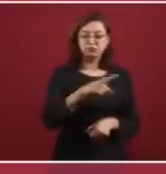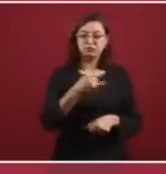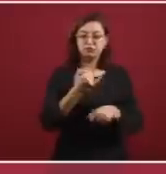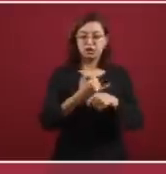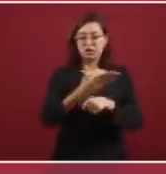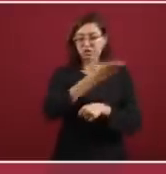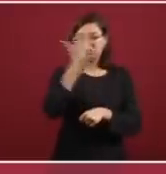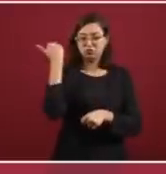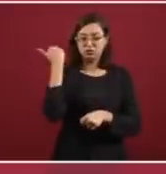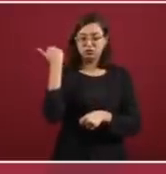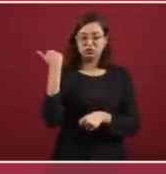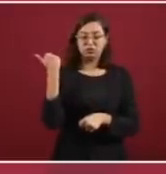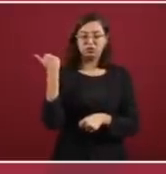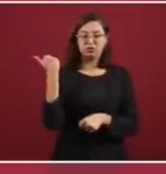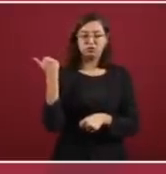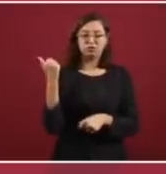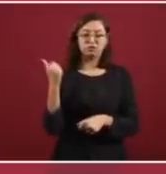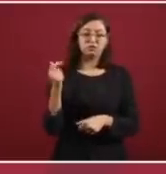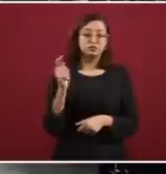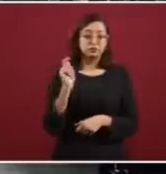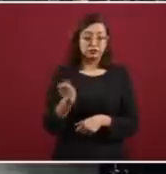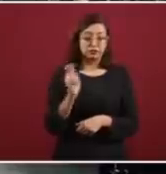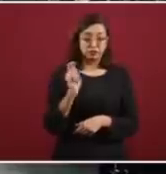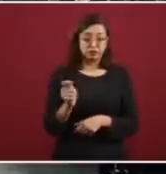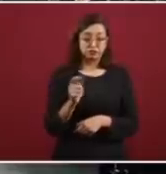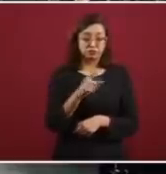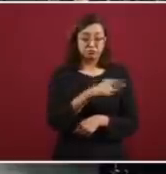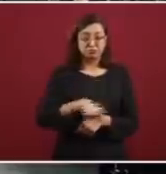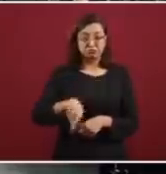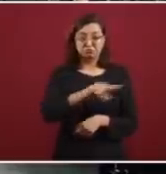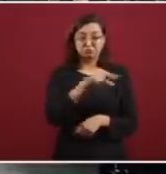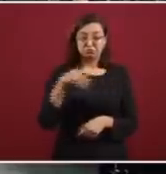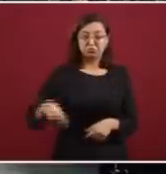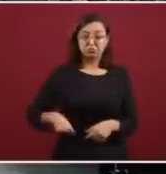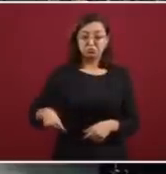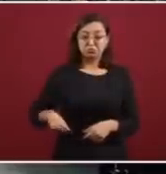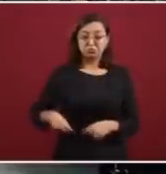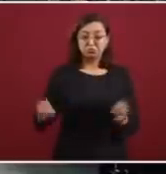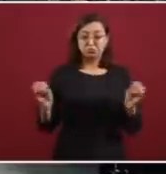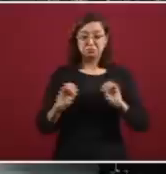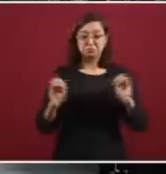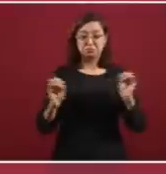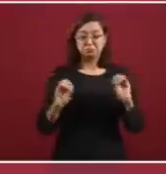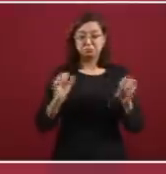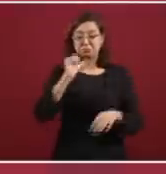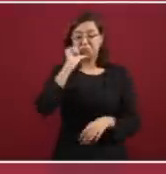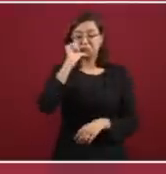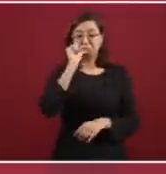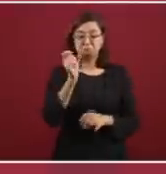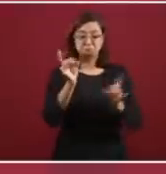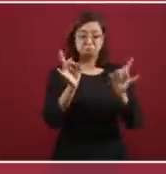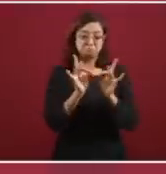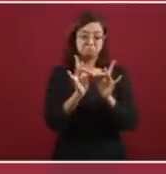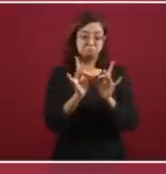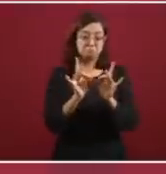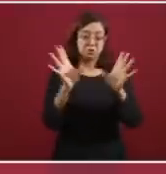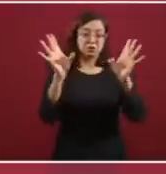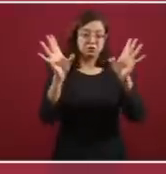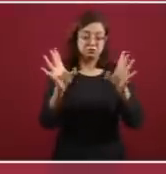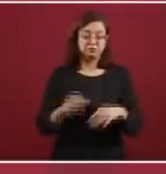inocentes, es decir, que no tenían que ver con la